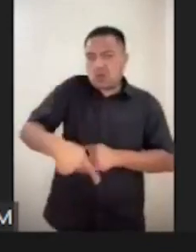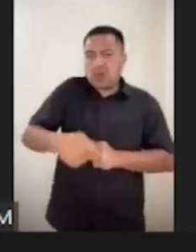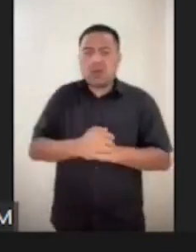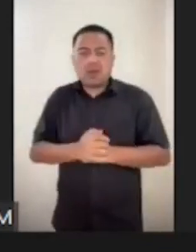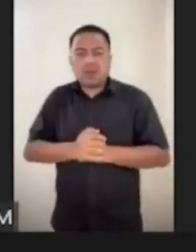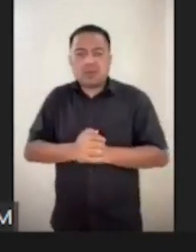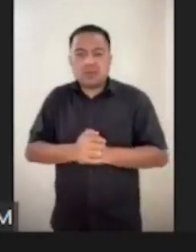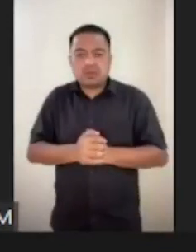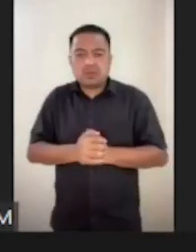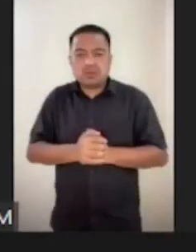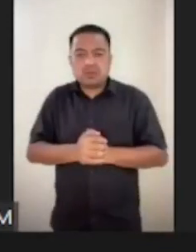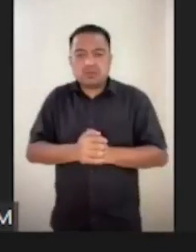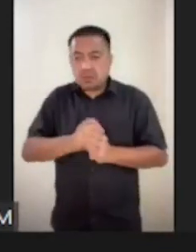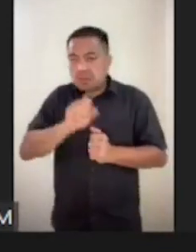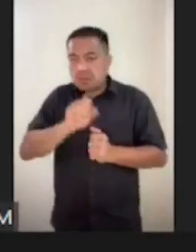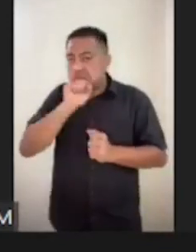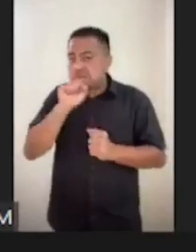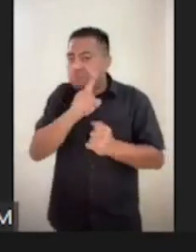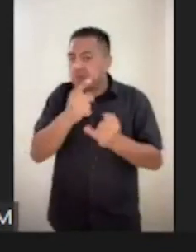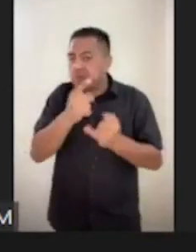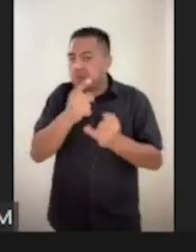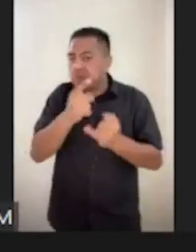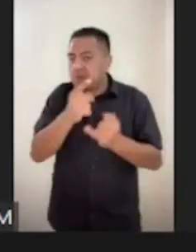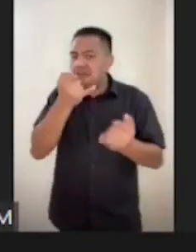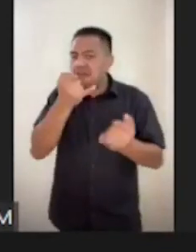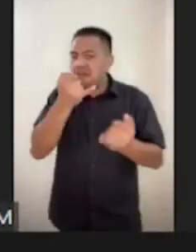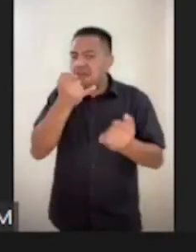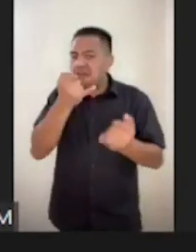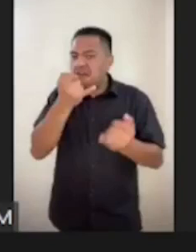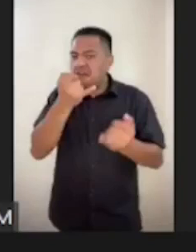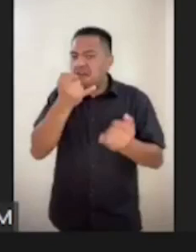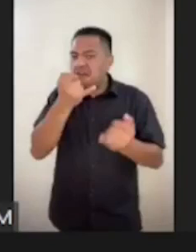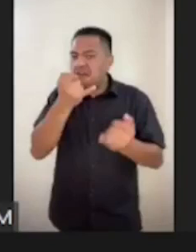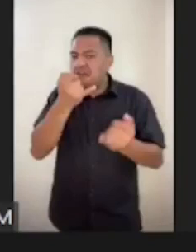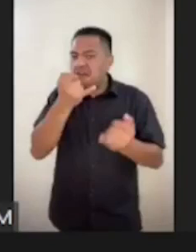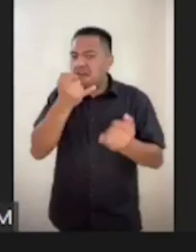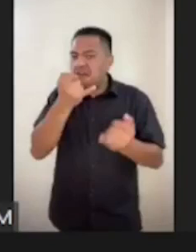pasar desapercibido que